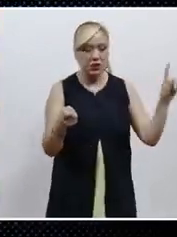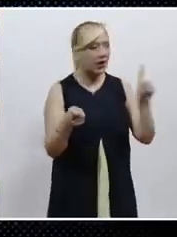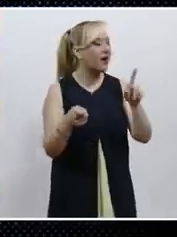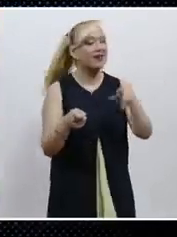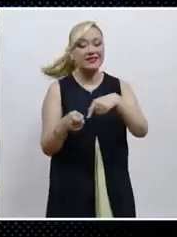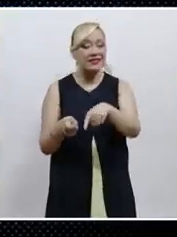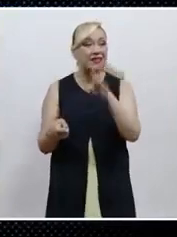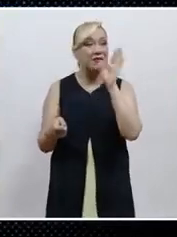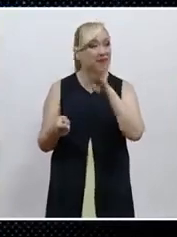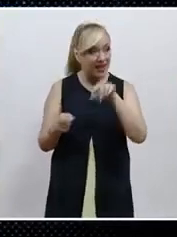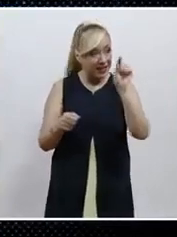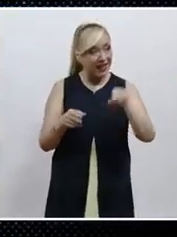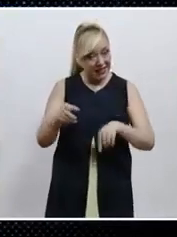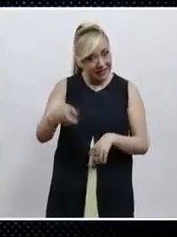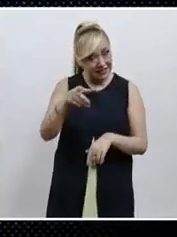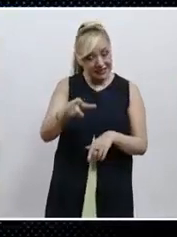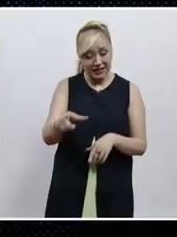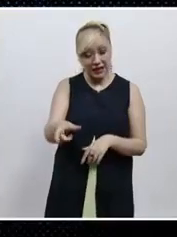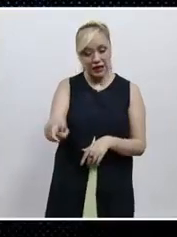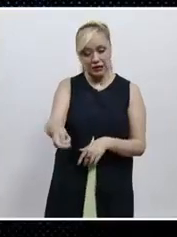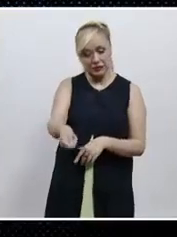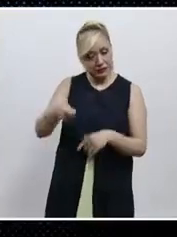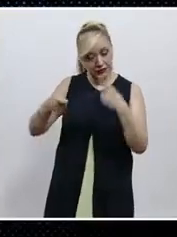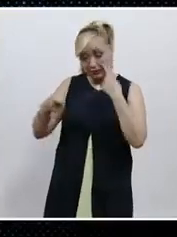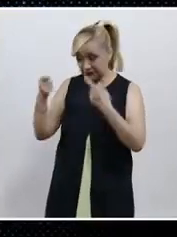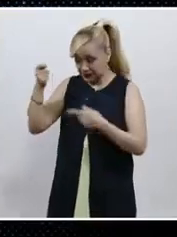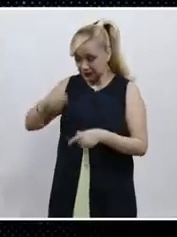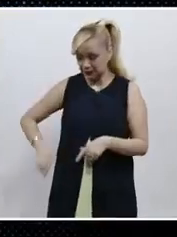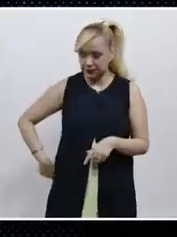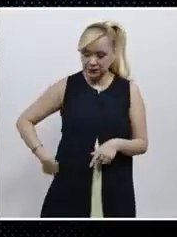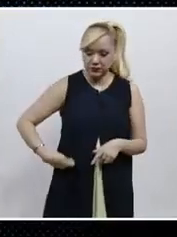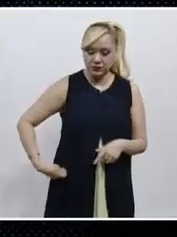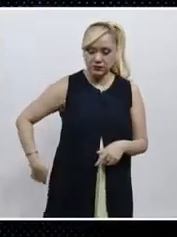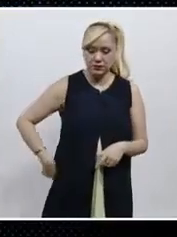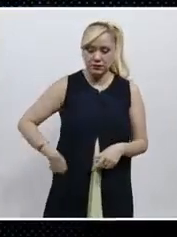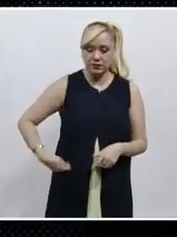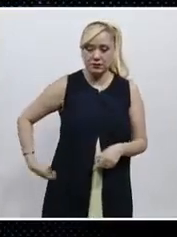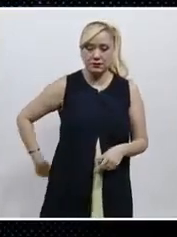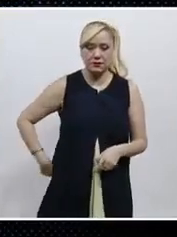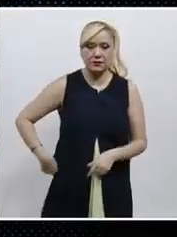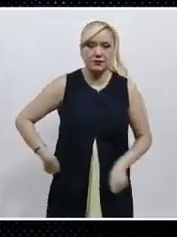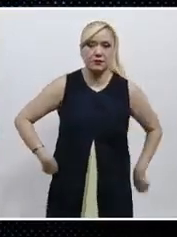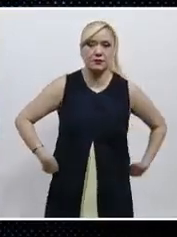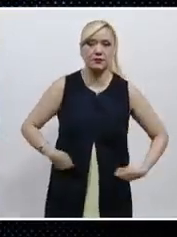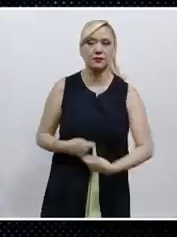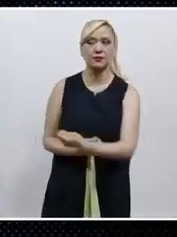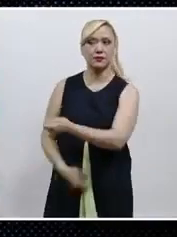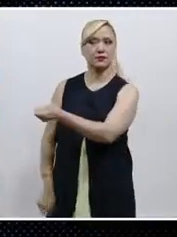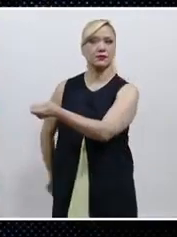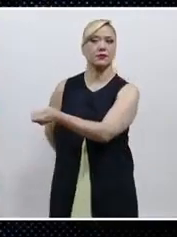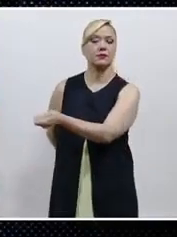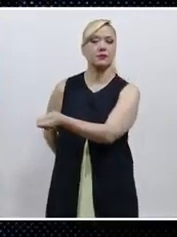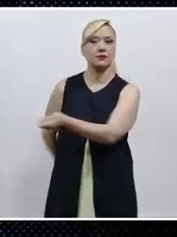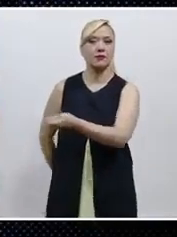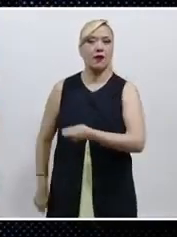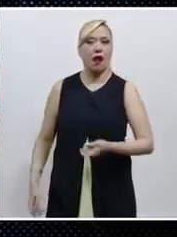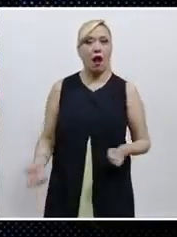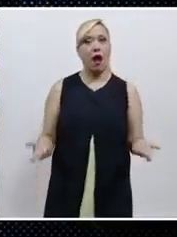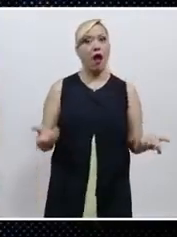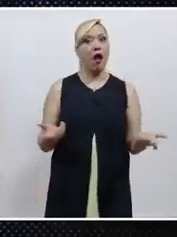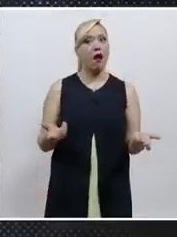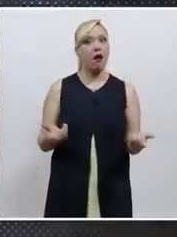está fallando y que debe limpiarla para que la lea correctamente, quitándole el plástico, al momento que aprovecha para cambiarla o